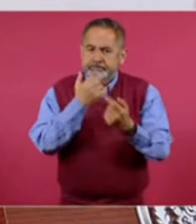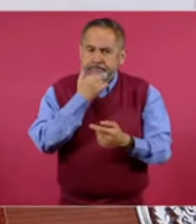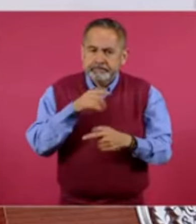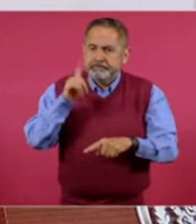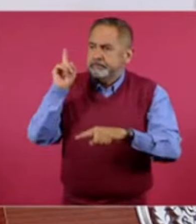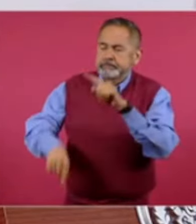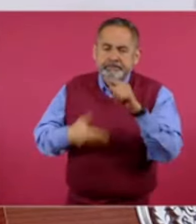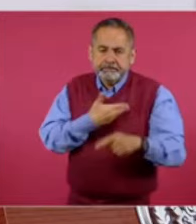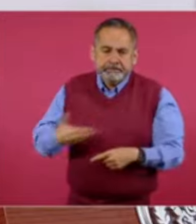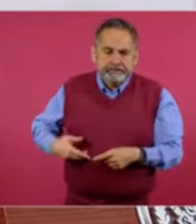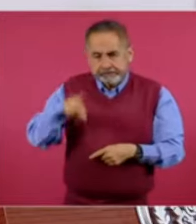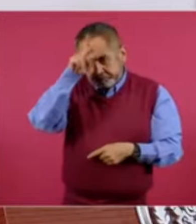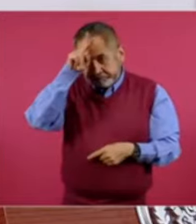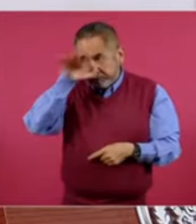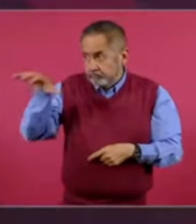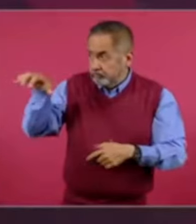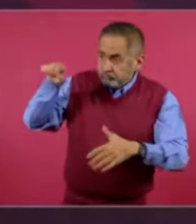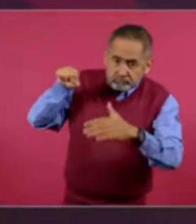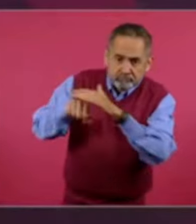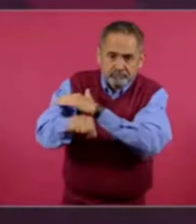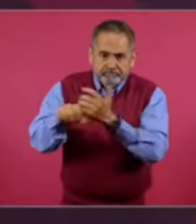del Perú y lo encarcelaron.